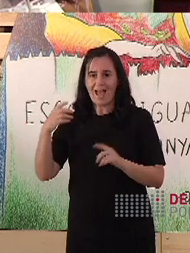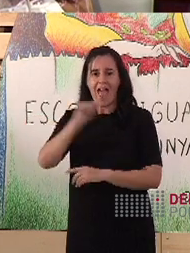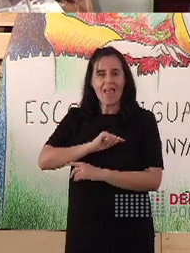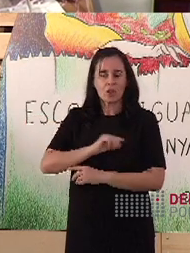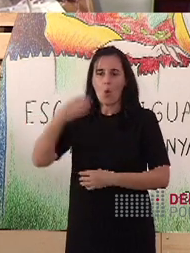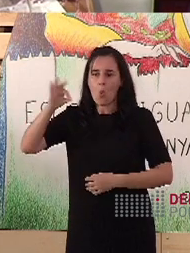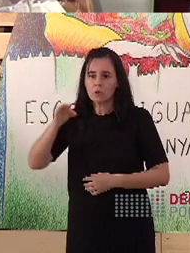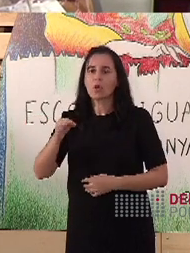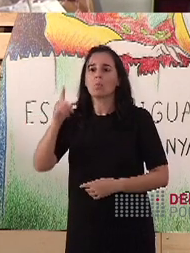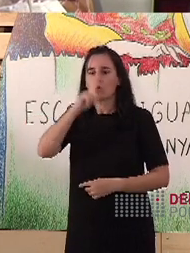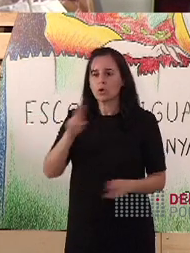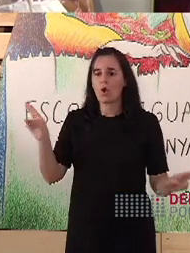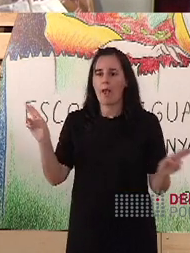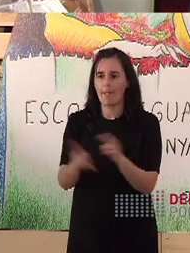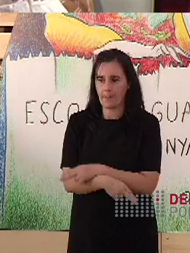é o abolicionismo.